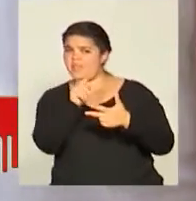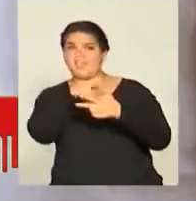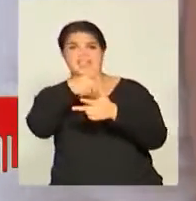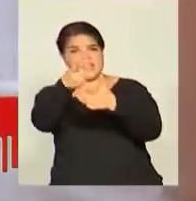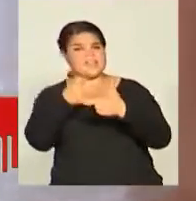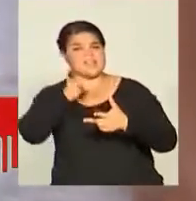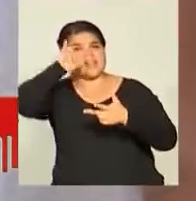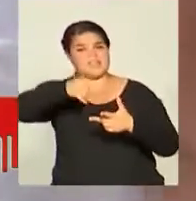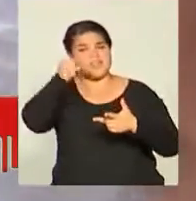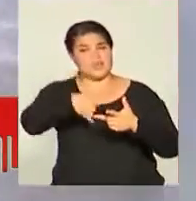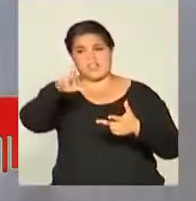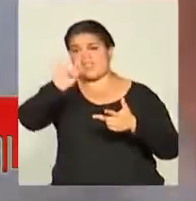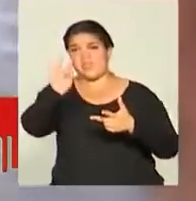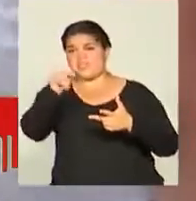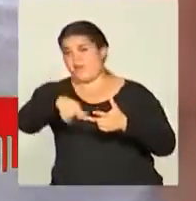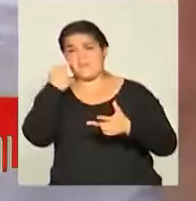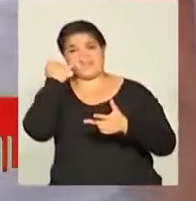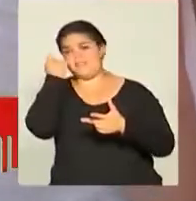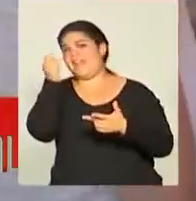que definir Macri ahora en diciembre. No